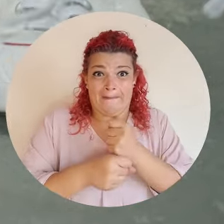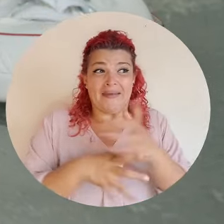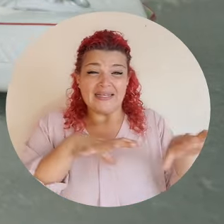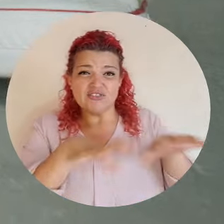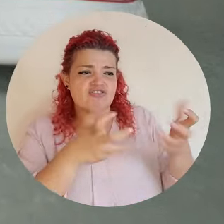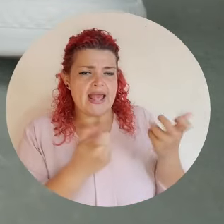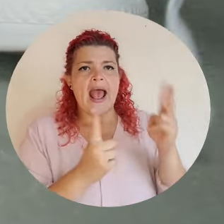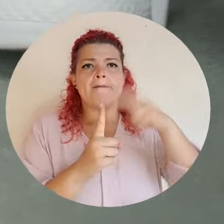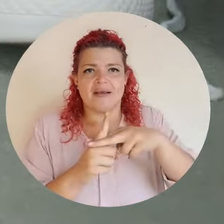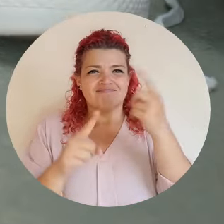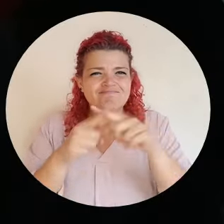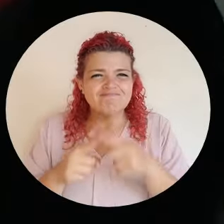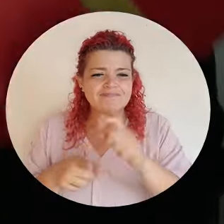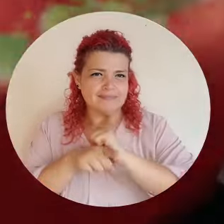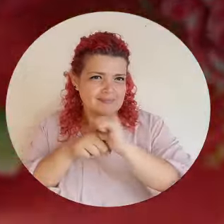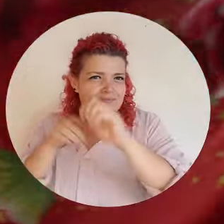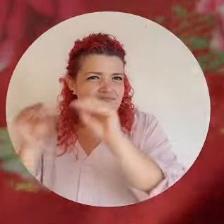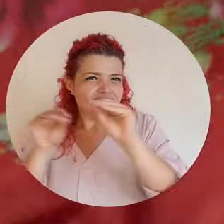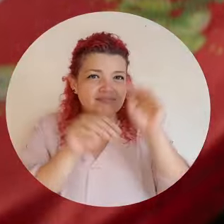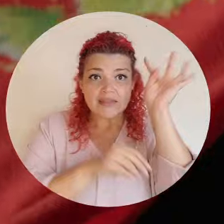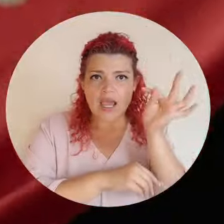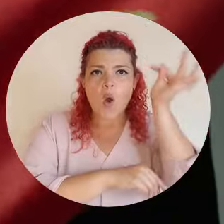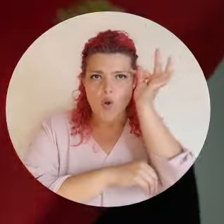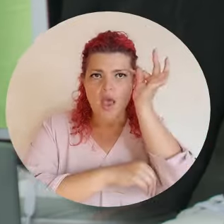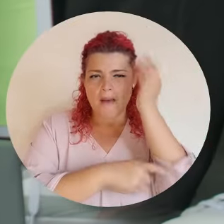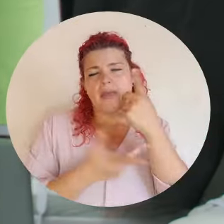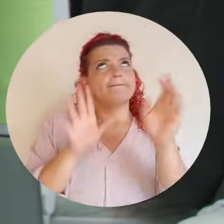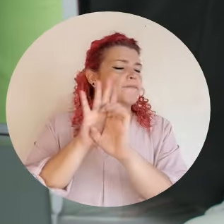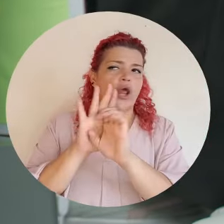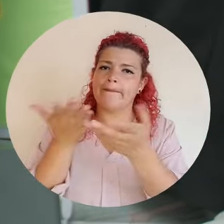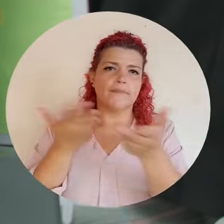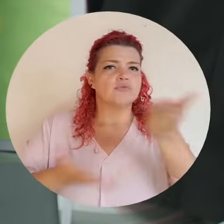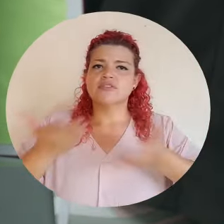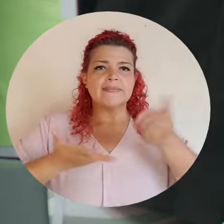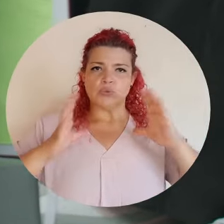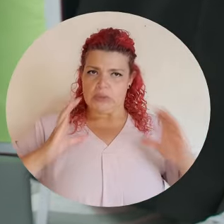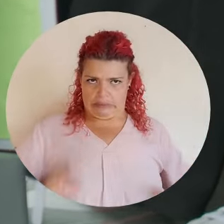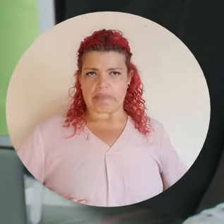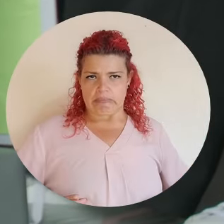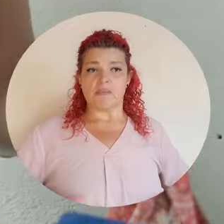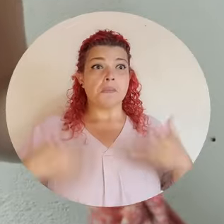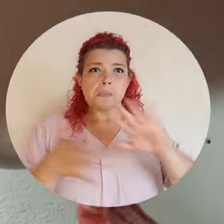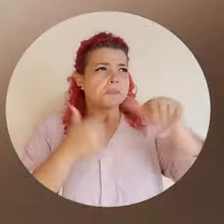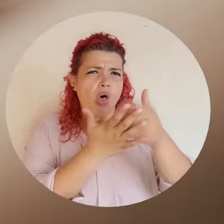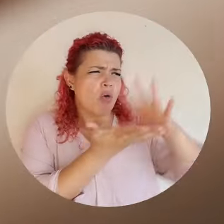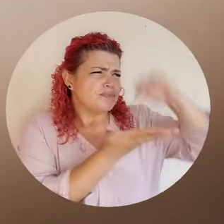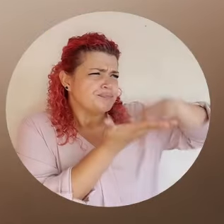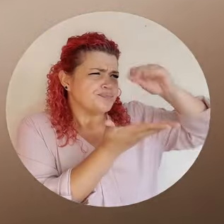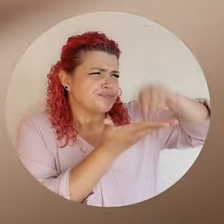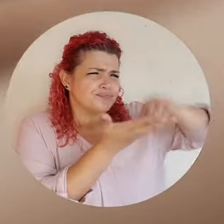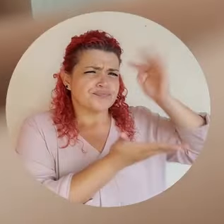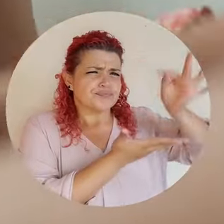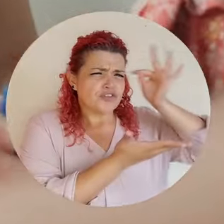eso, con Empleabilidad en Acción queremos implementar lo siguiente. Son una serie de capacitaciones teóricas, como por ejemplo, servicio al